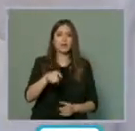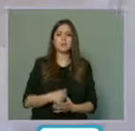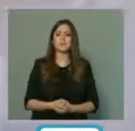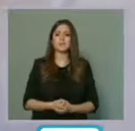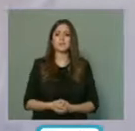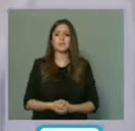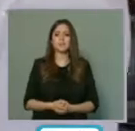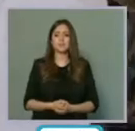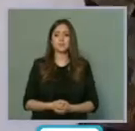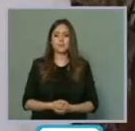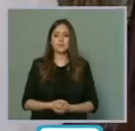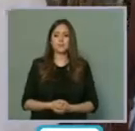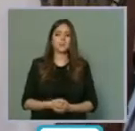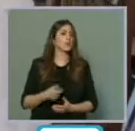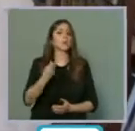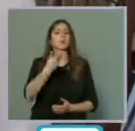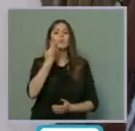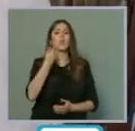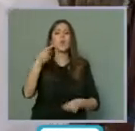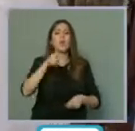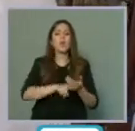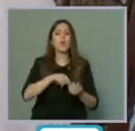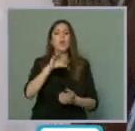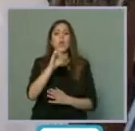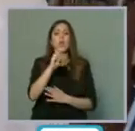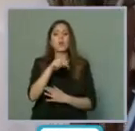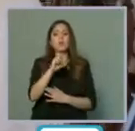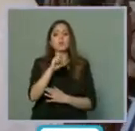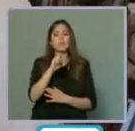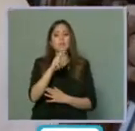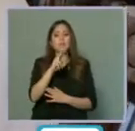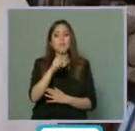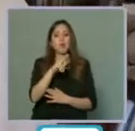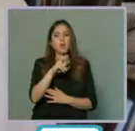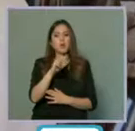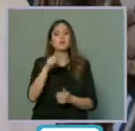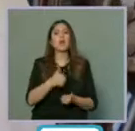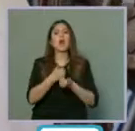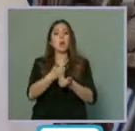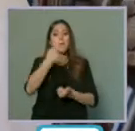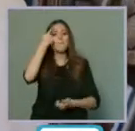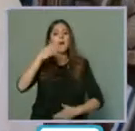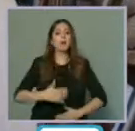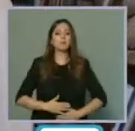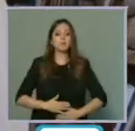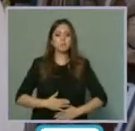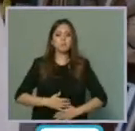Ya. Pero no tiene conservante. Y hace buen estómago. Y después con